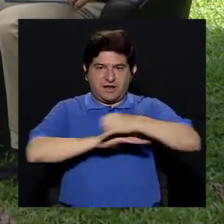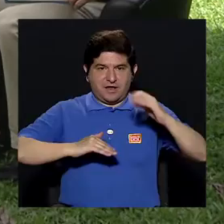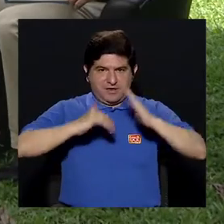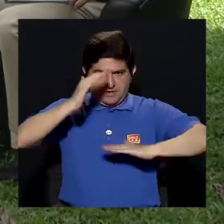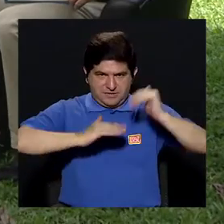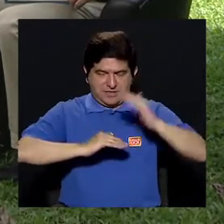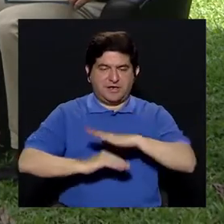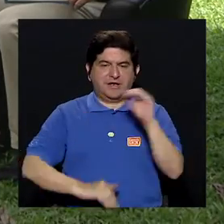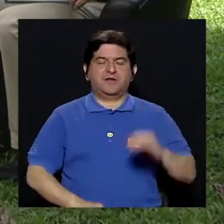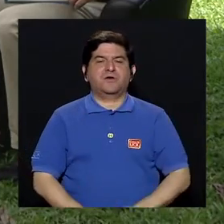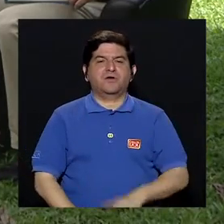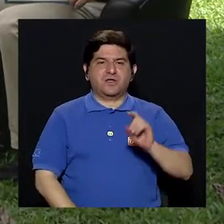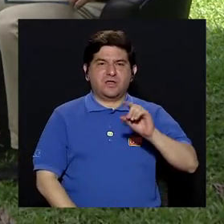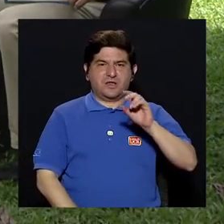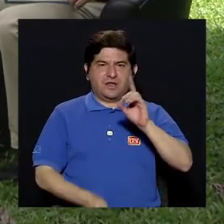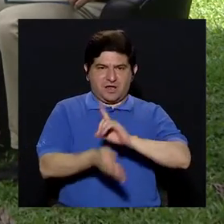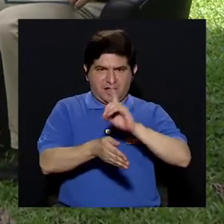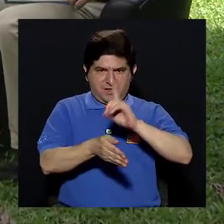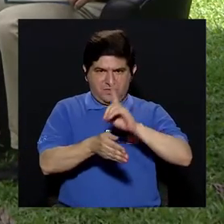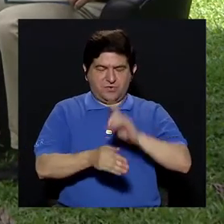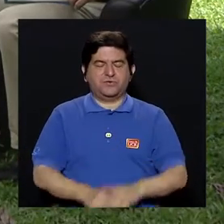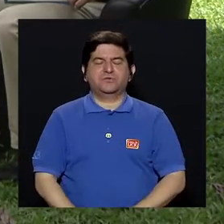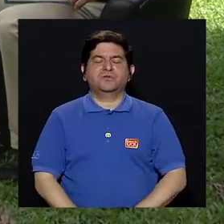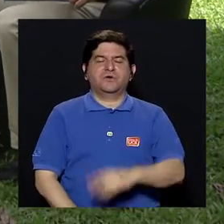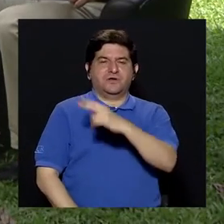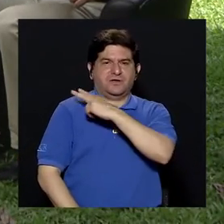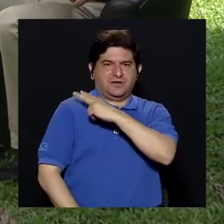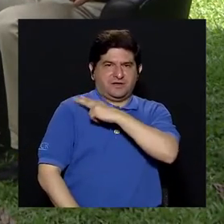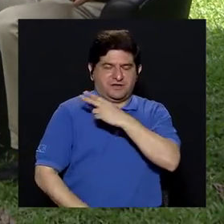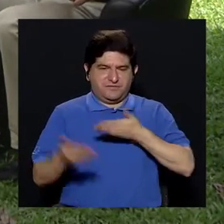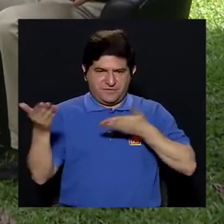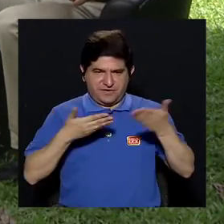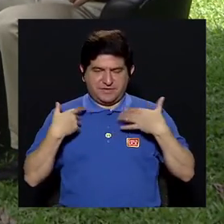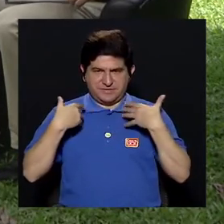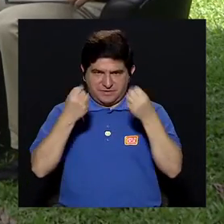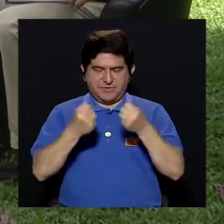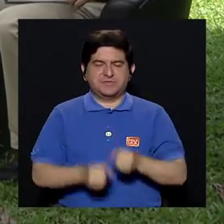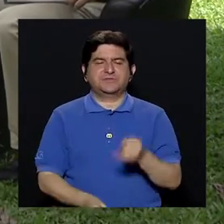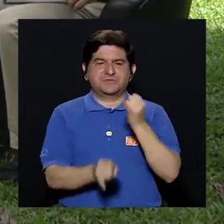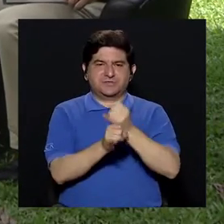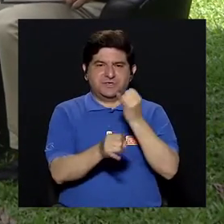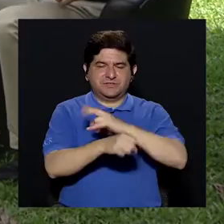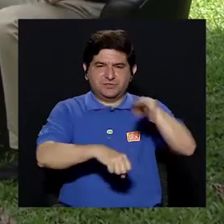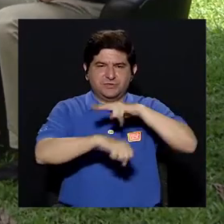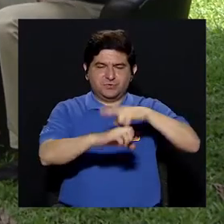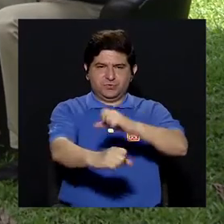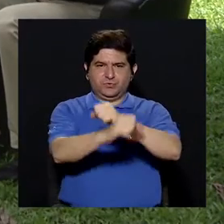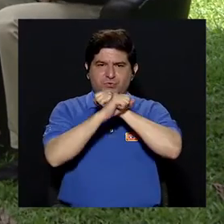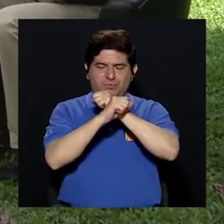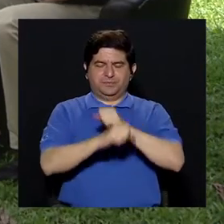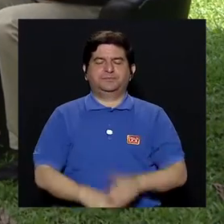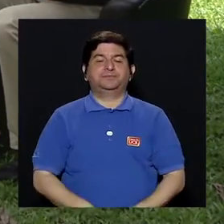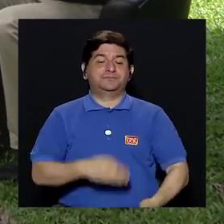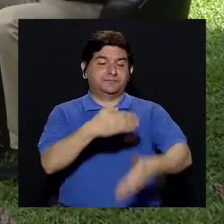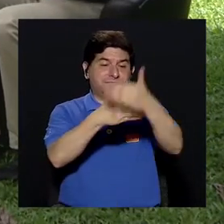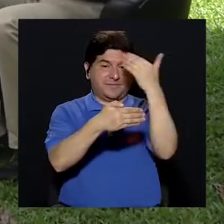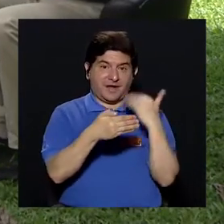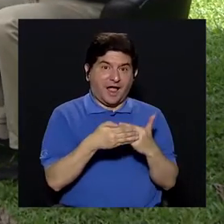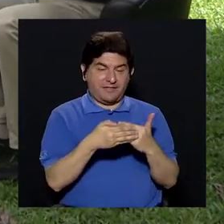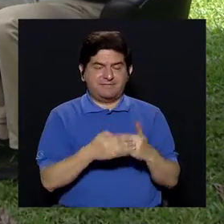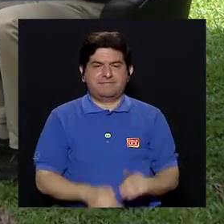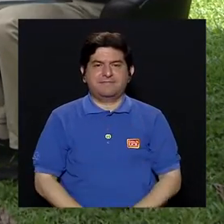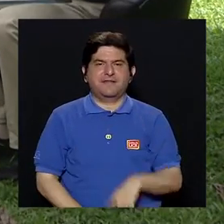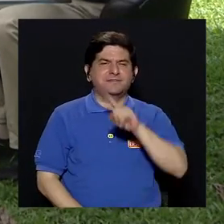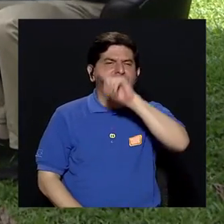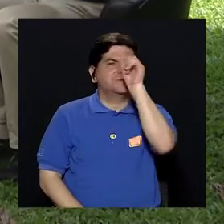Araya Ramírez, jefe de servicios quirúrgicos de la Red de Servicios de Salud del Instituto Nacional de Seguros. En el bloque pasado, pues, se